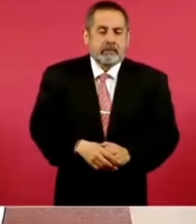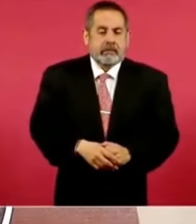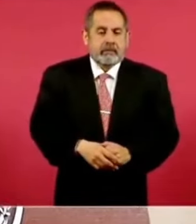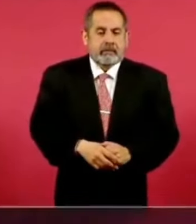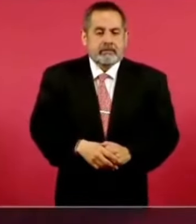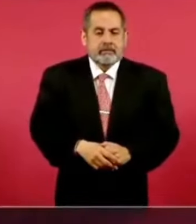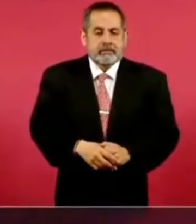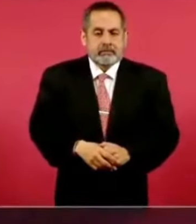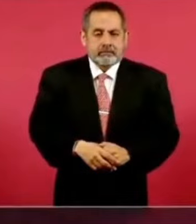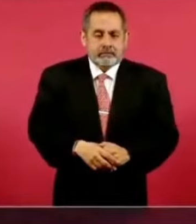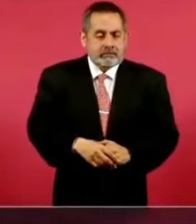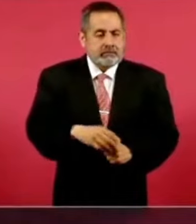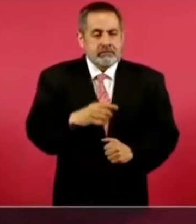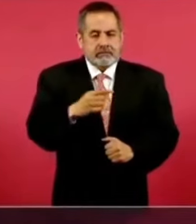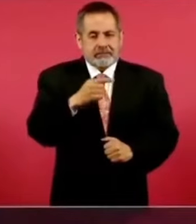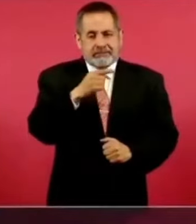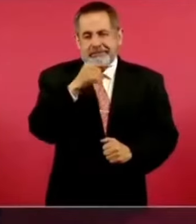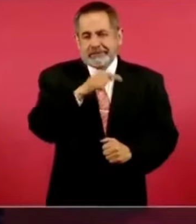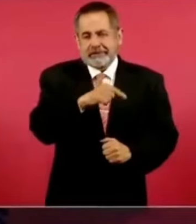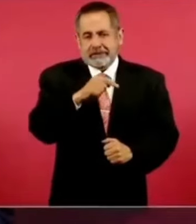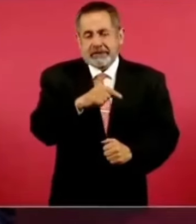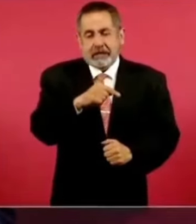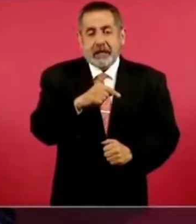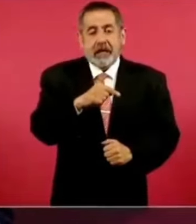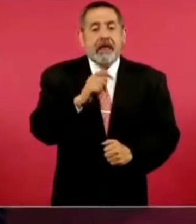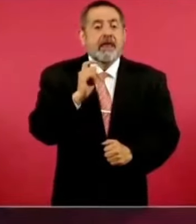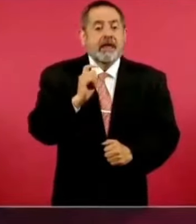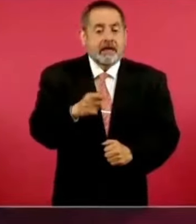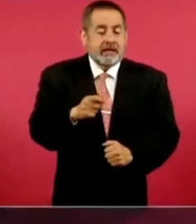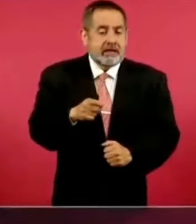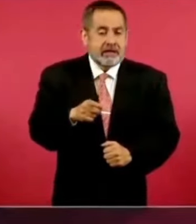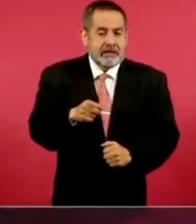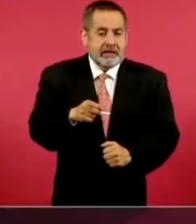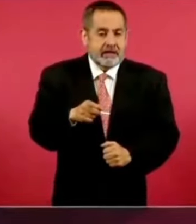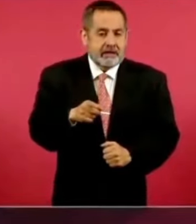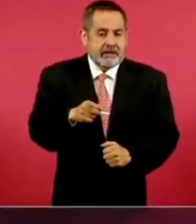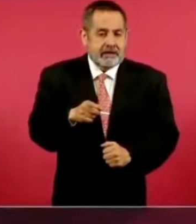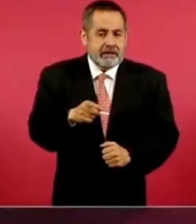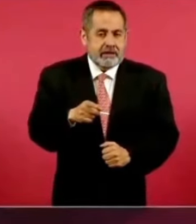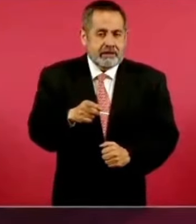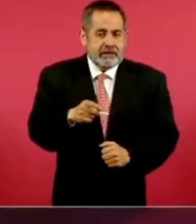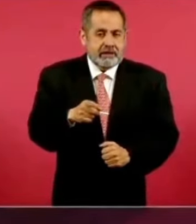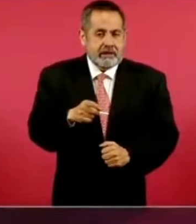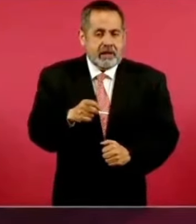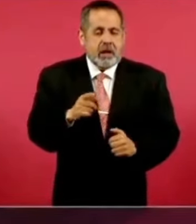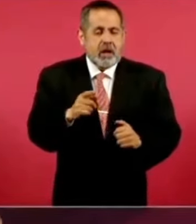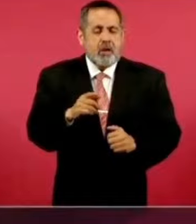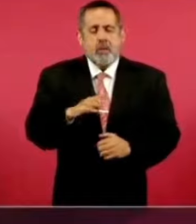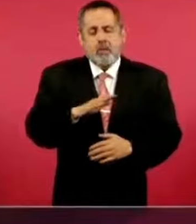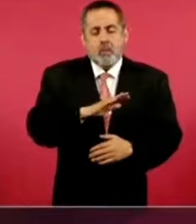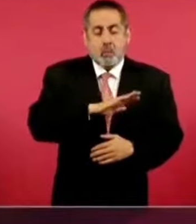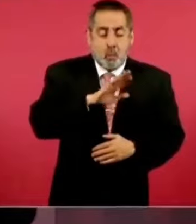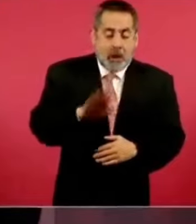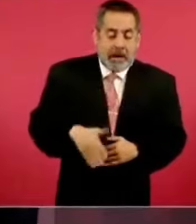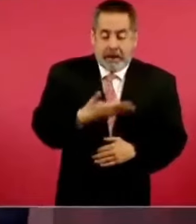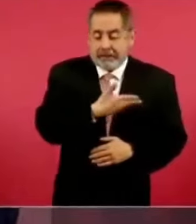Un año después del fallecimiento del presidente Juárez, muy